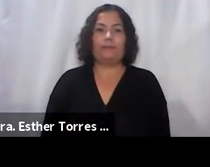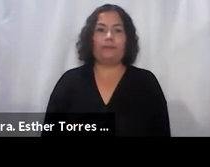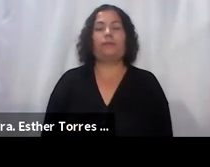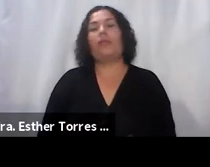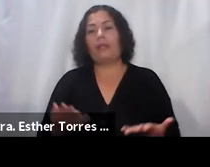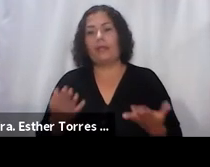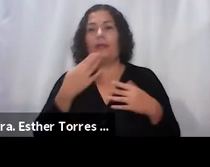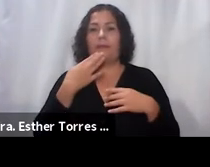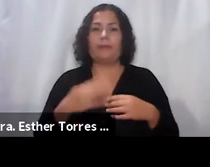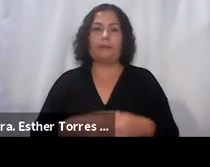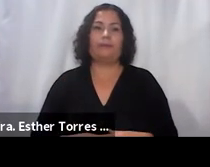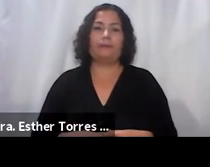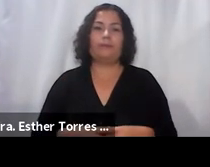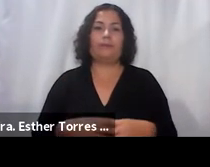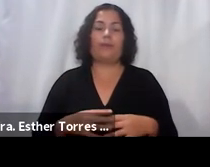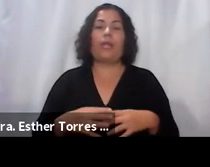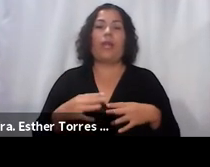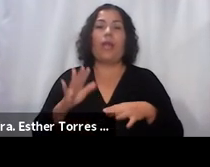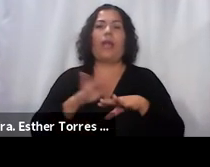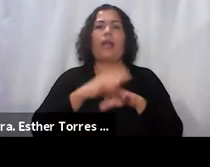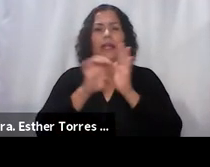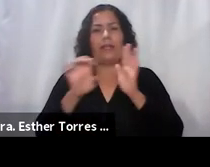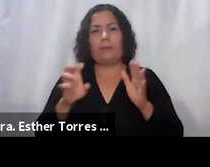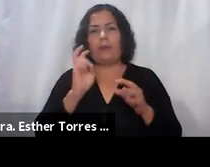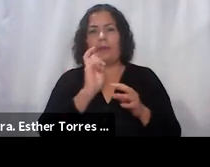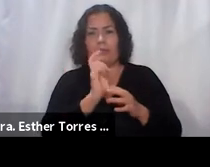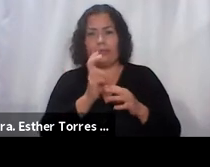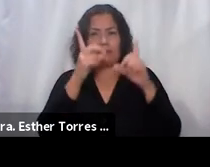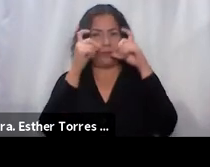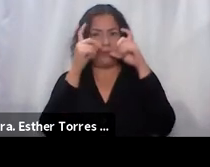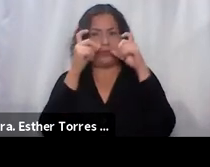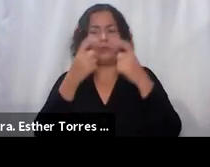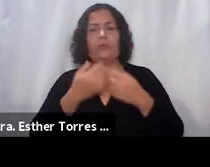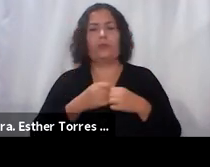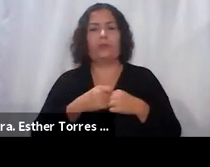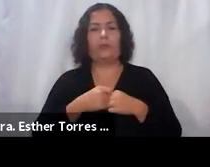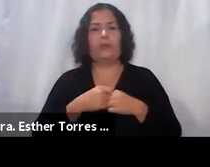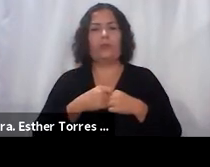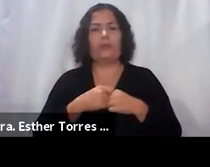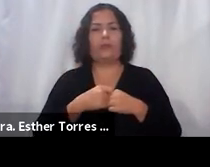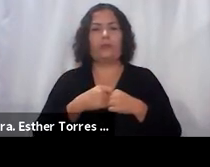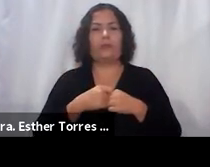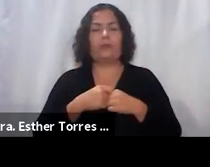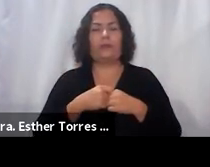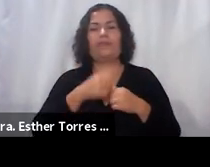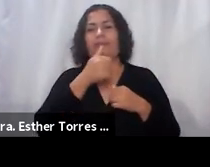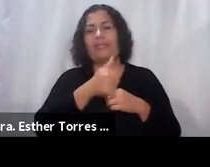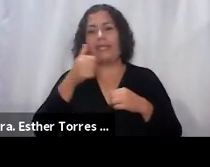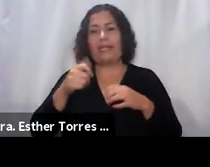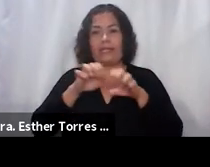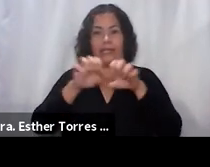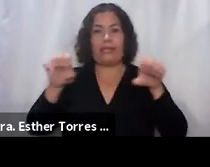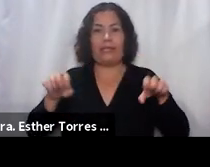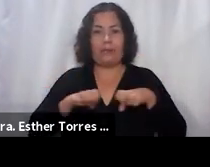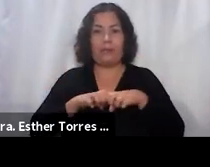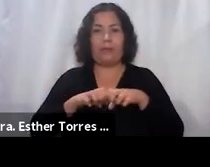Bien. Entonces, por ejemplo, este fue eh, cada, cada equipo tenía que